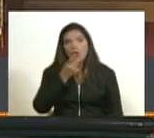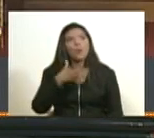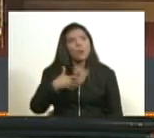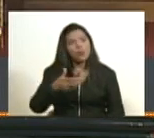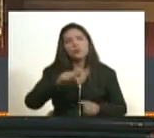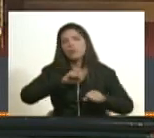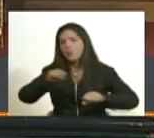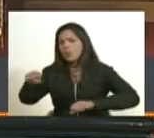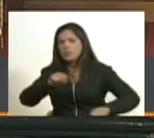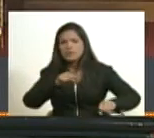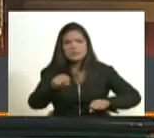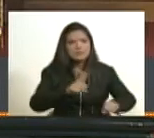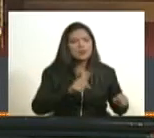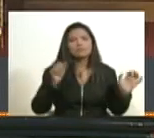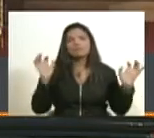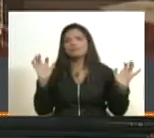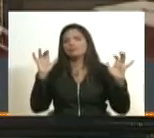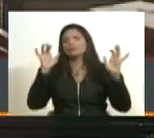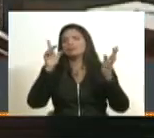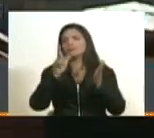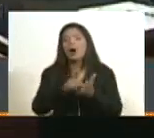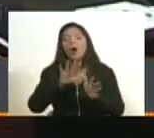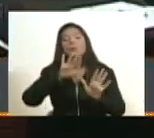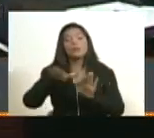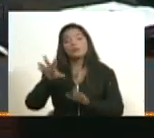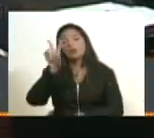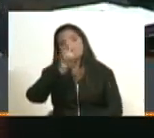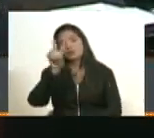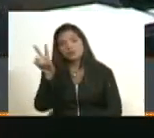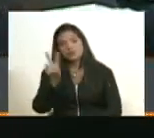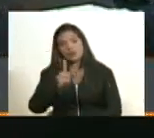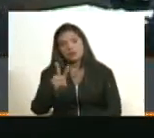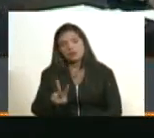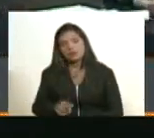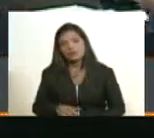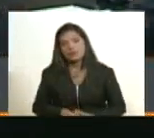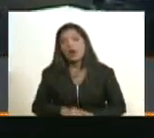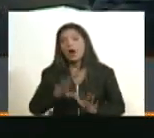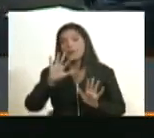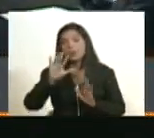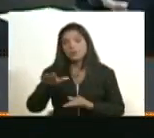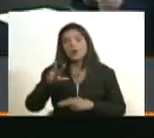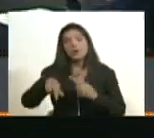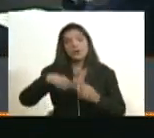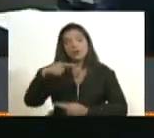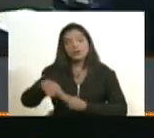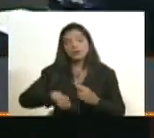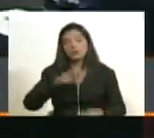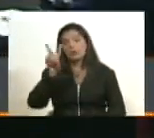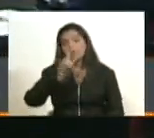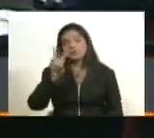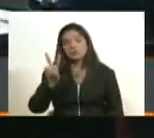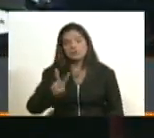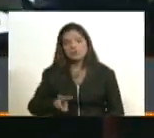movilizar, se pudo concentrar por miles a apoyar a Venezuela, a respaldar a la revolución, a Venezuela.